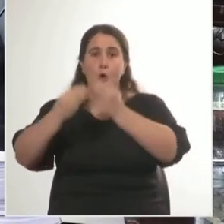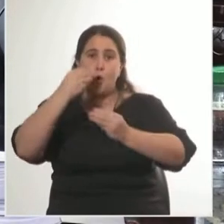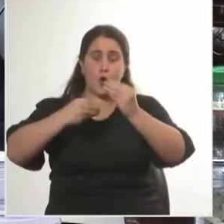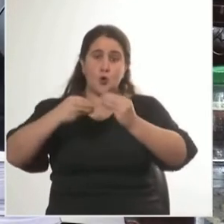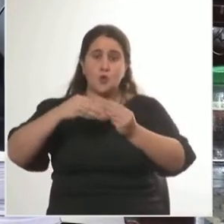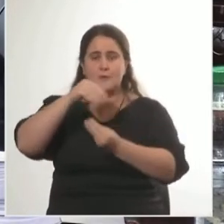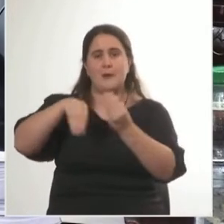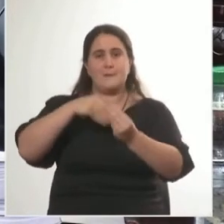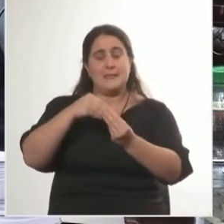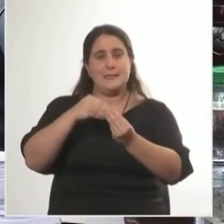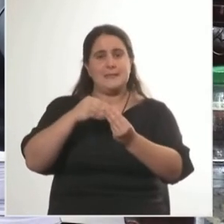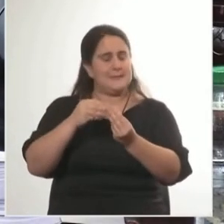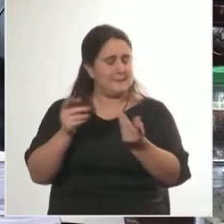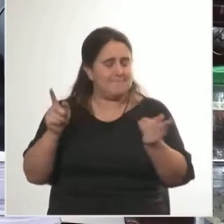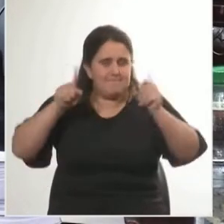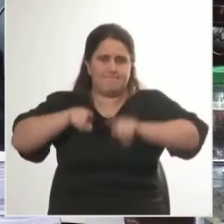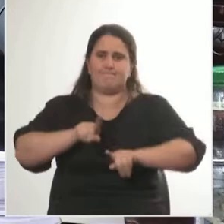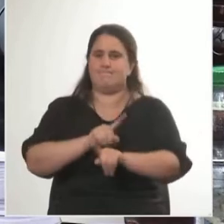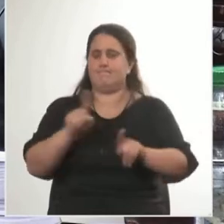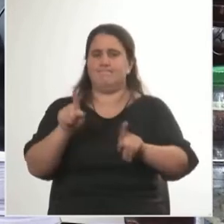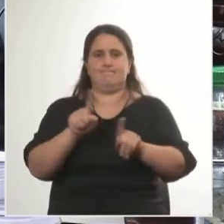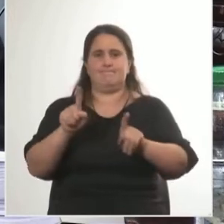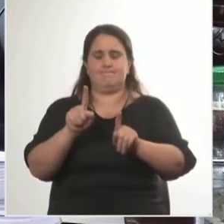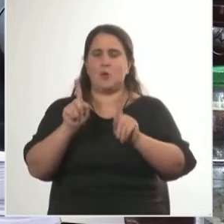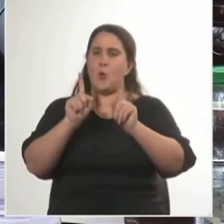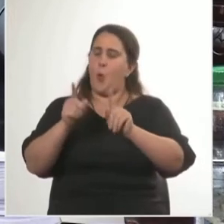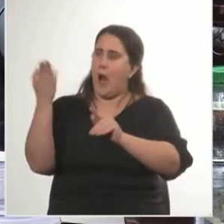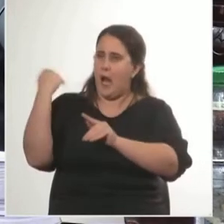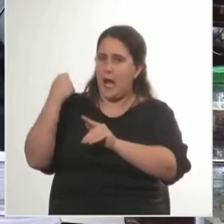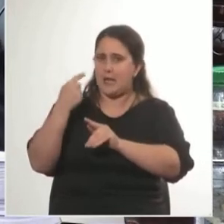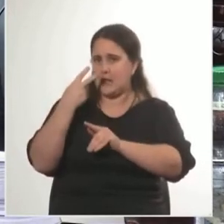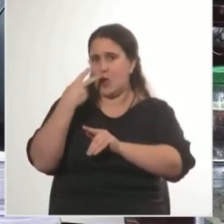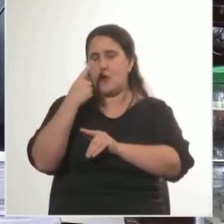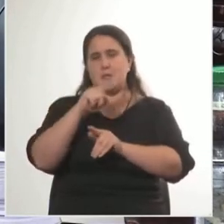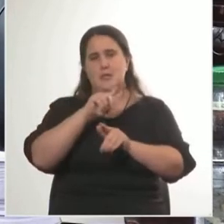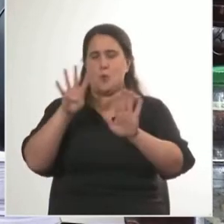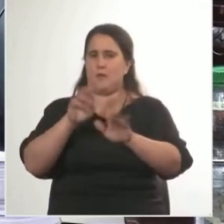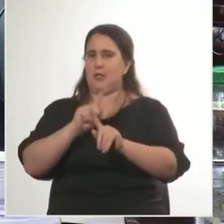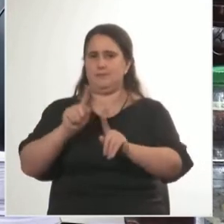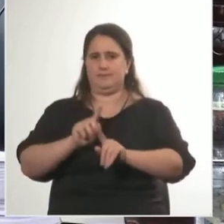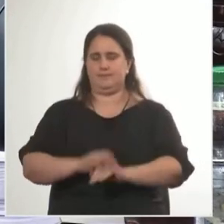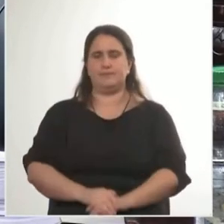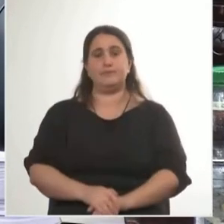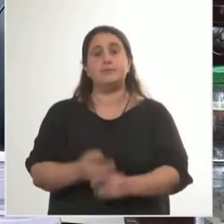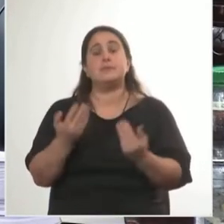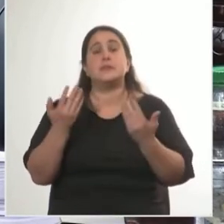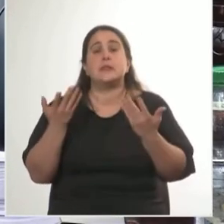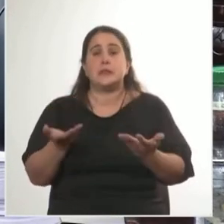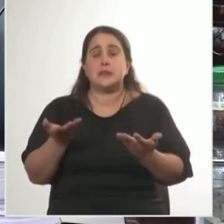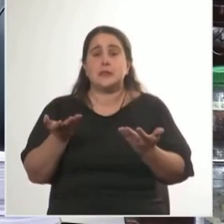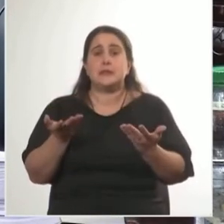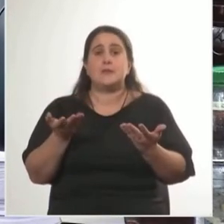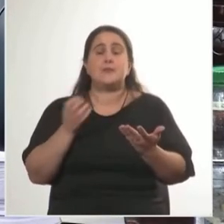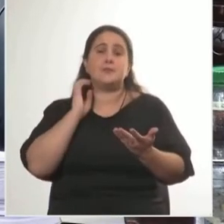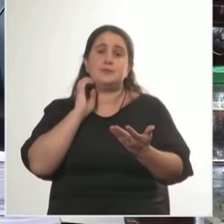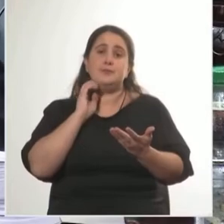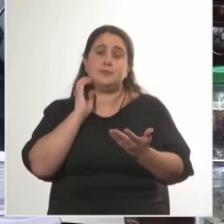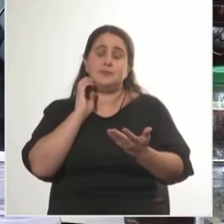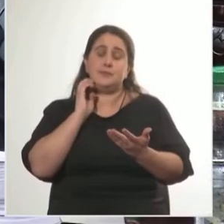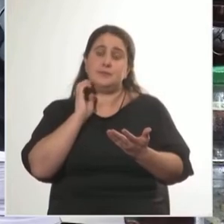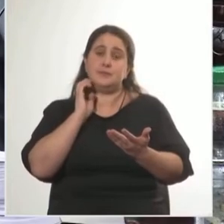familias todavía no ha llegado a los niveles de consumo de 2019. En fin,